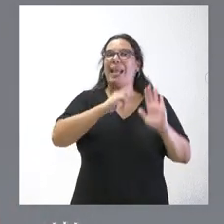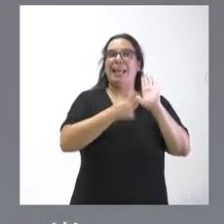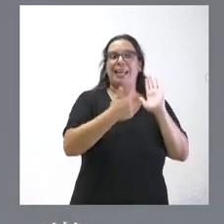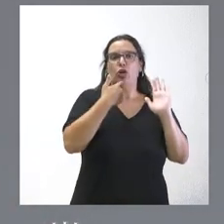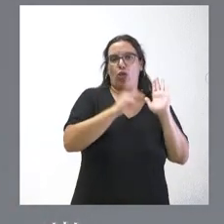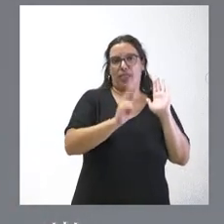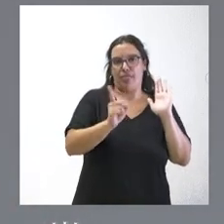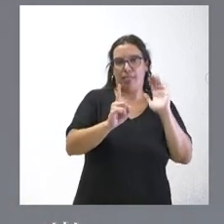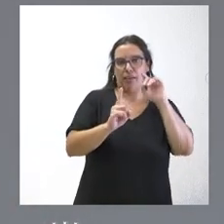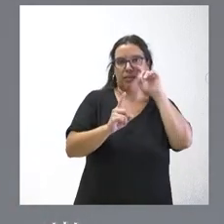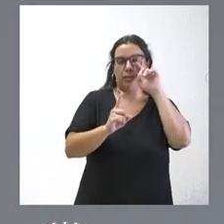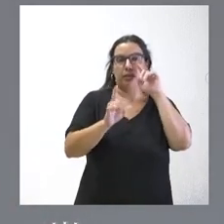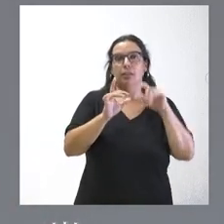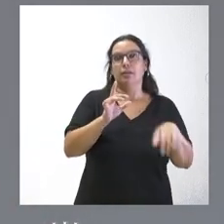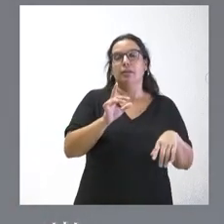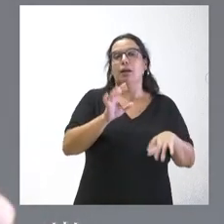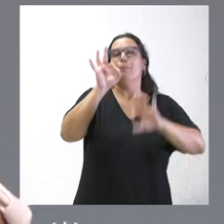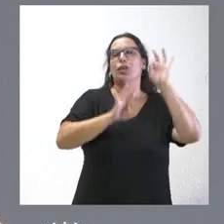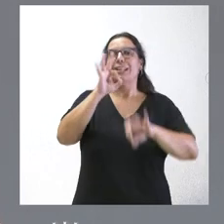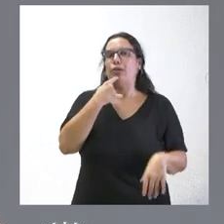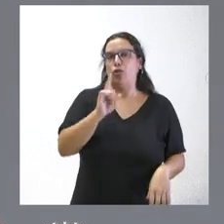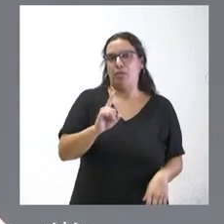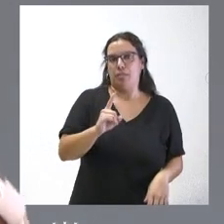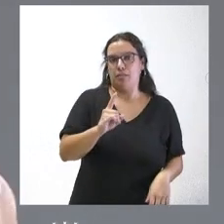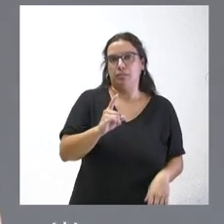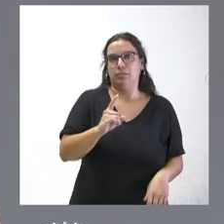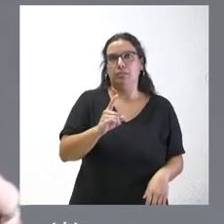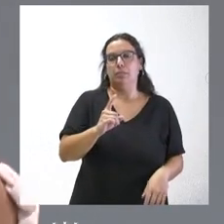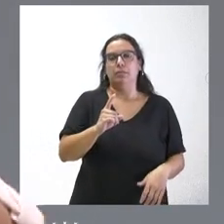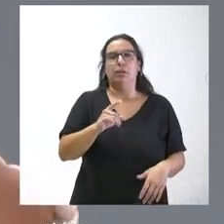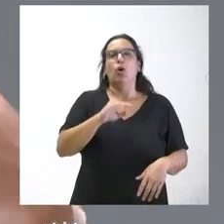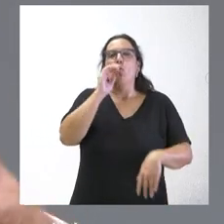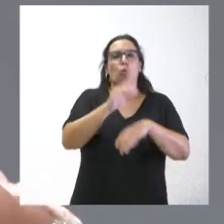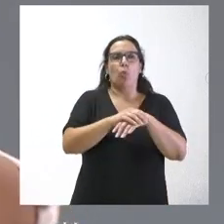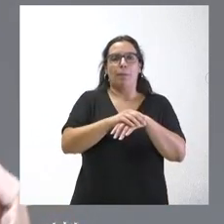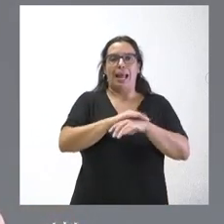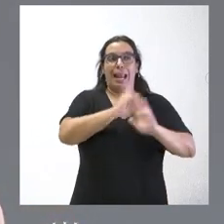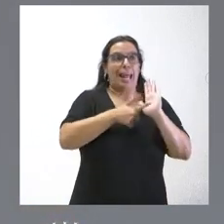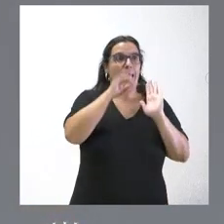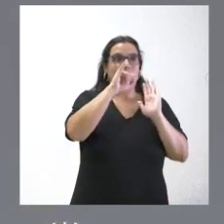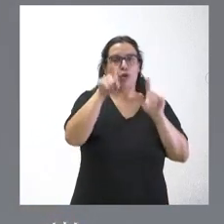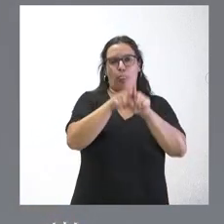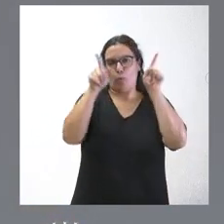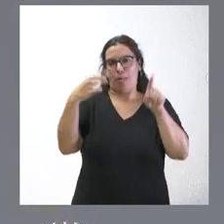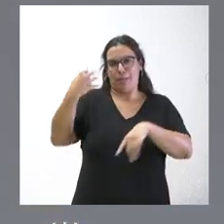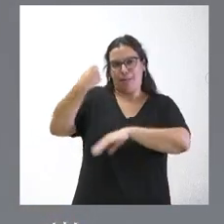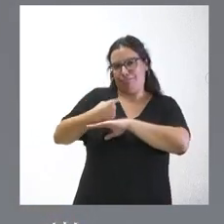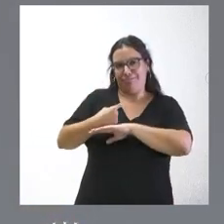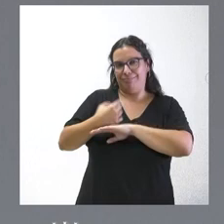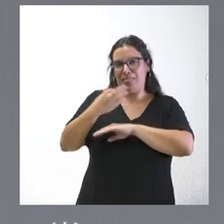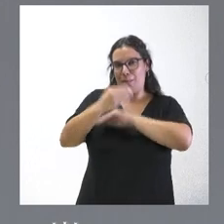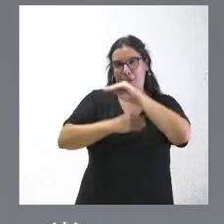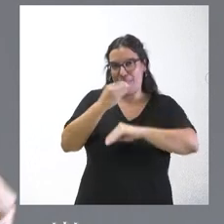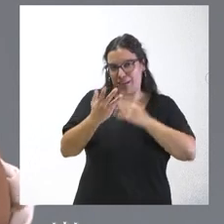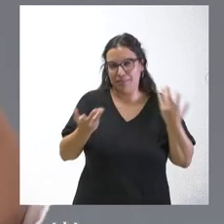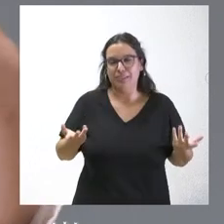esos profesionales además o esos ratios iban a aplicarse independientemente de la ley o no de la ley o de que no hubiera